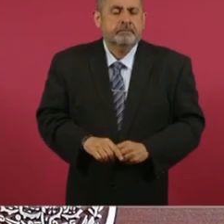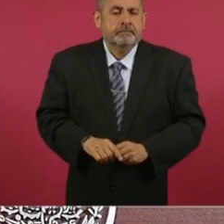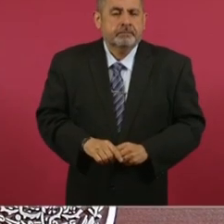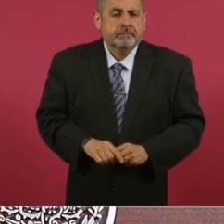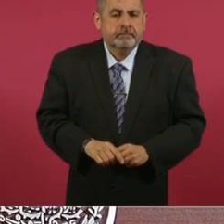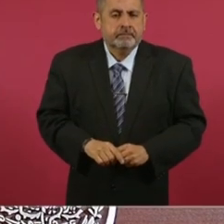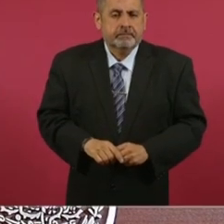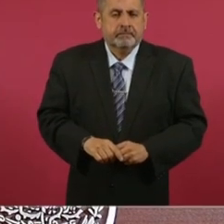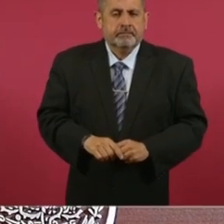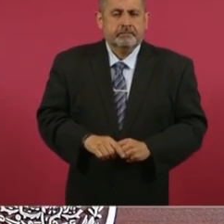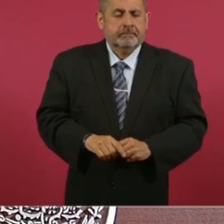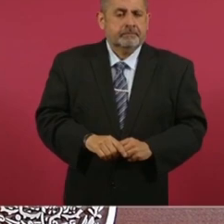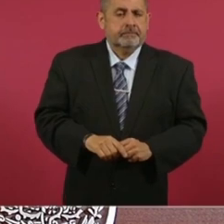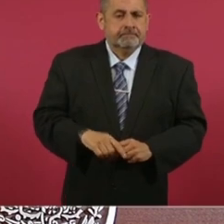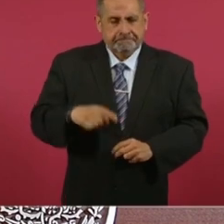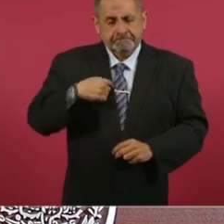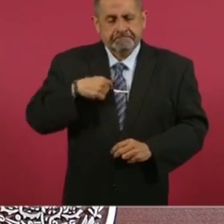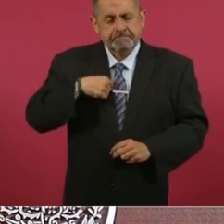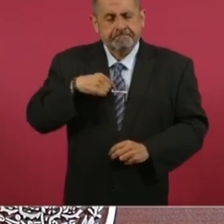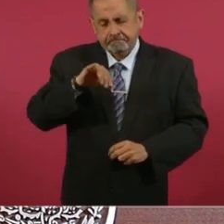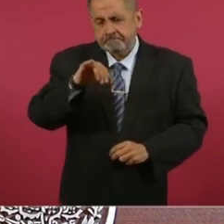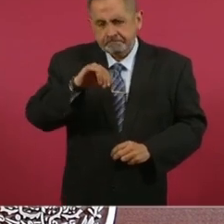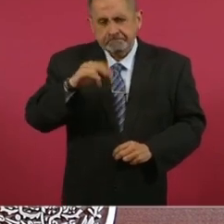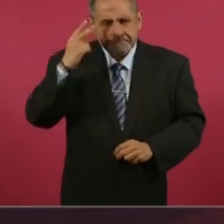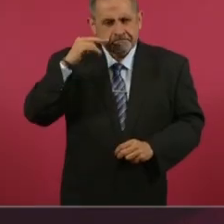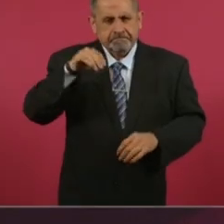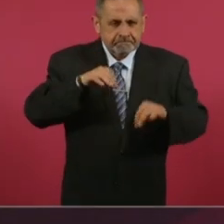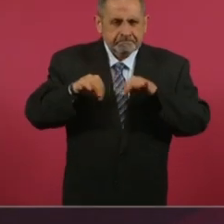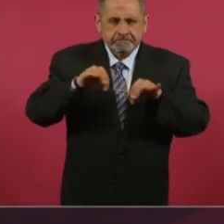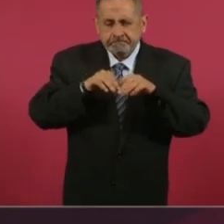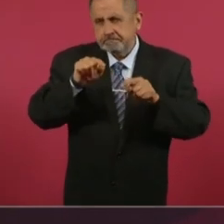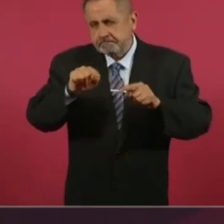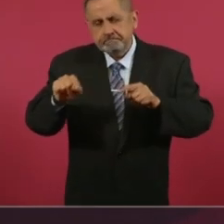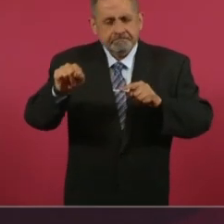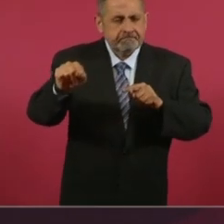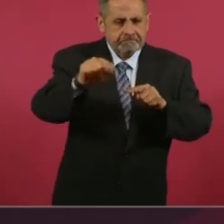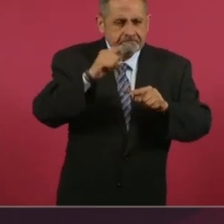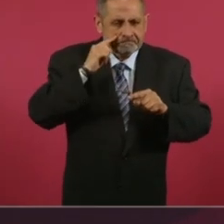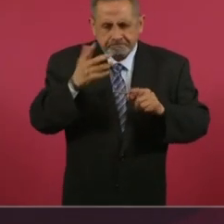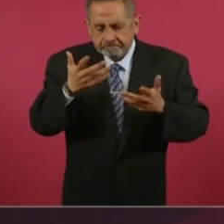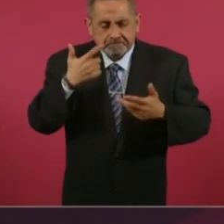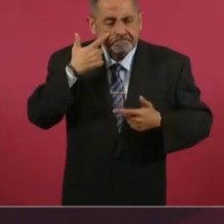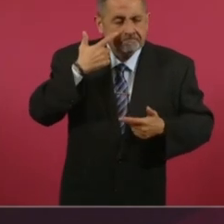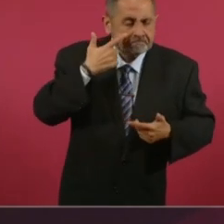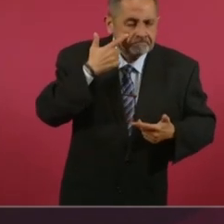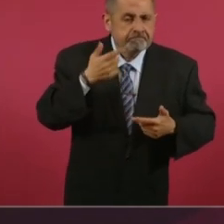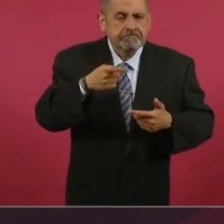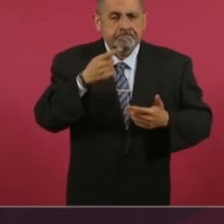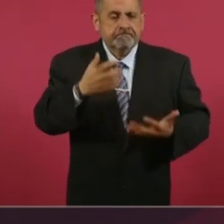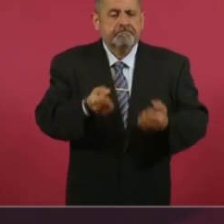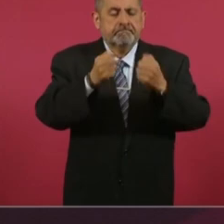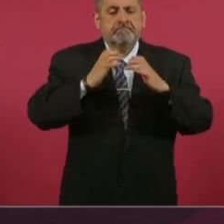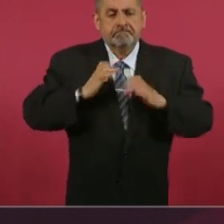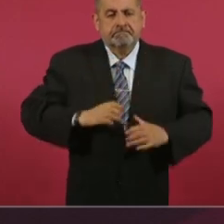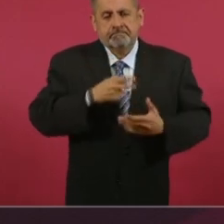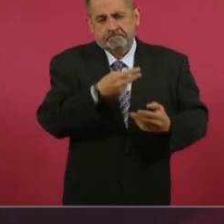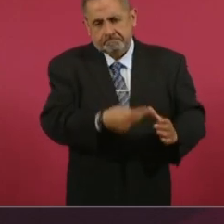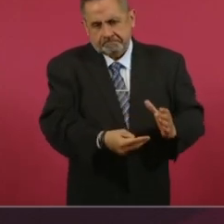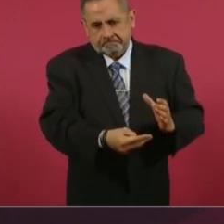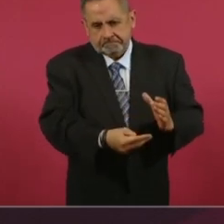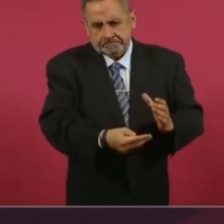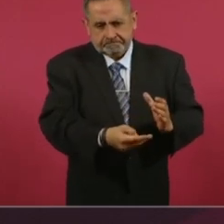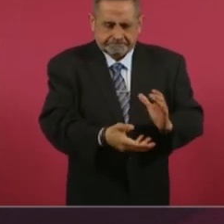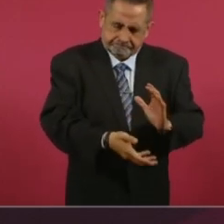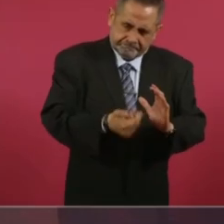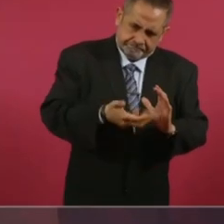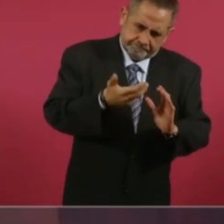Vamos, sí, porque estamos llevando a cabo trabajos para rescatar a los mineros en las dos